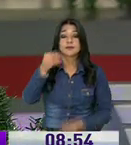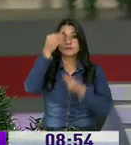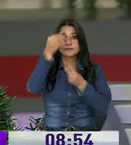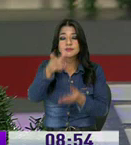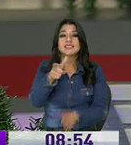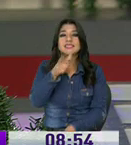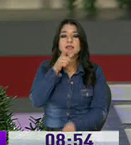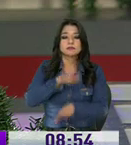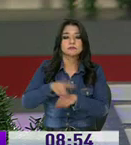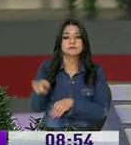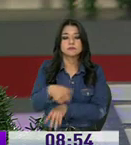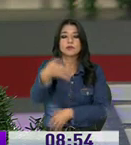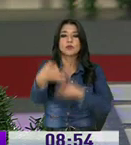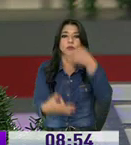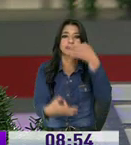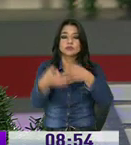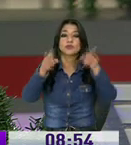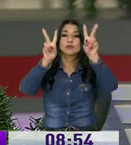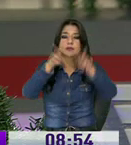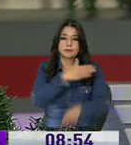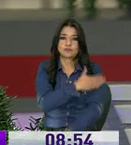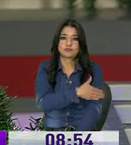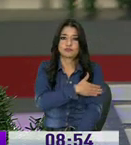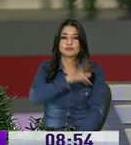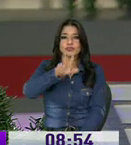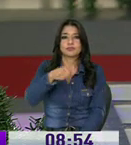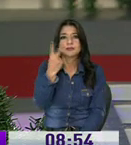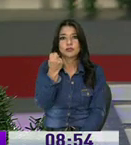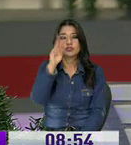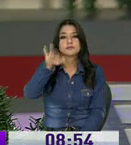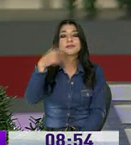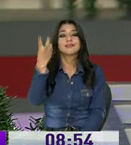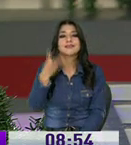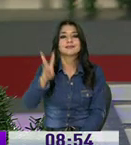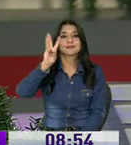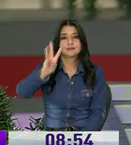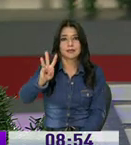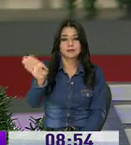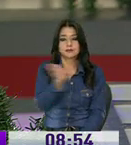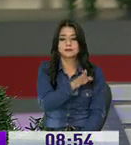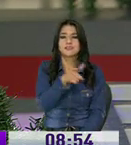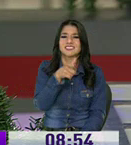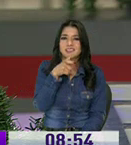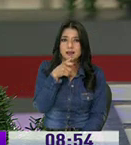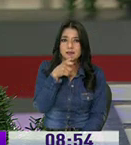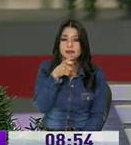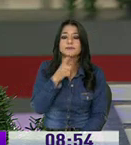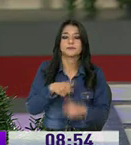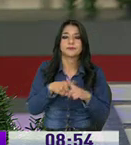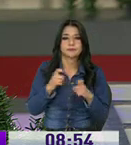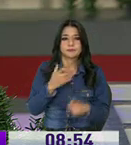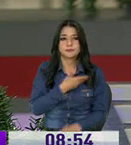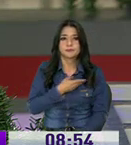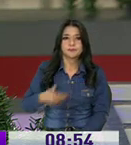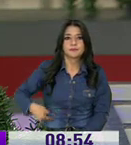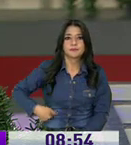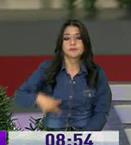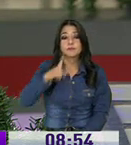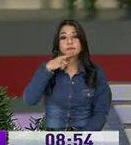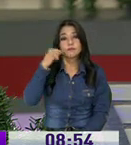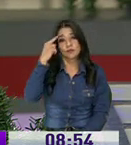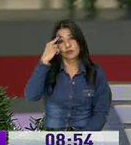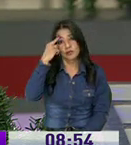quiénes son llamados a juicio por el caso Sobornos 2012-2016. Entre los procesados se encuentra el expresidente Rafael